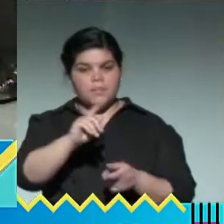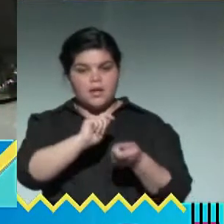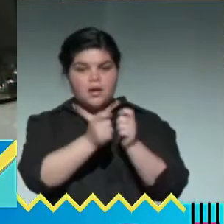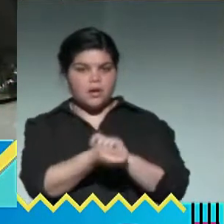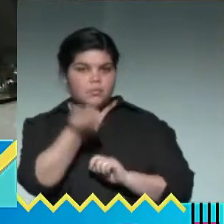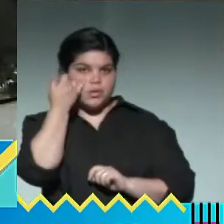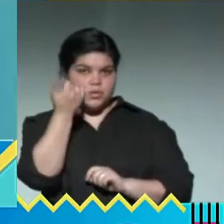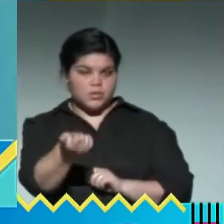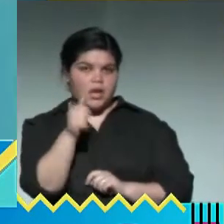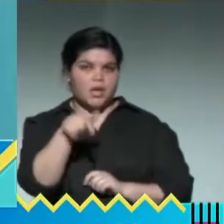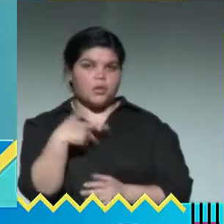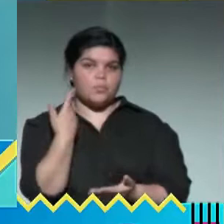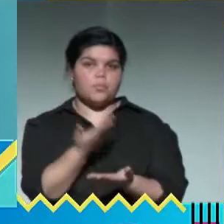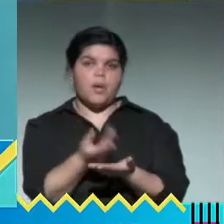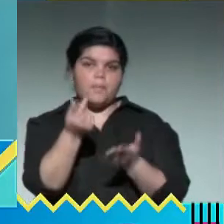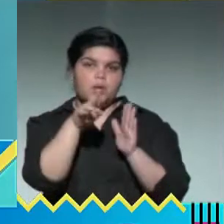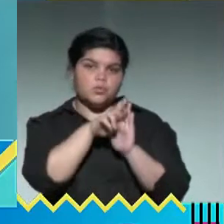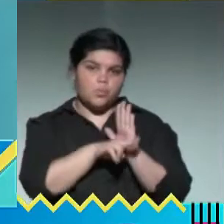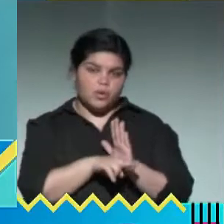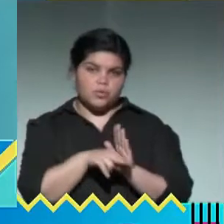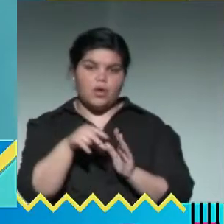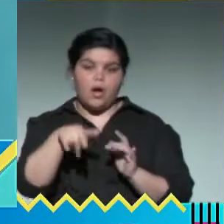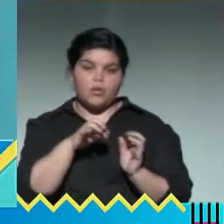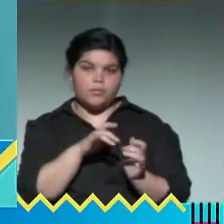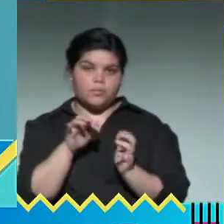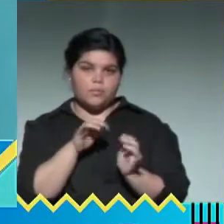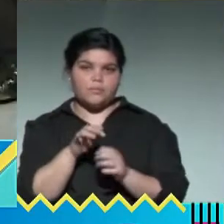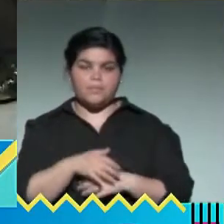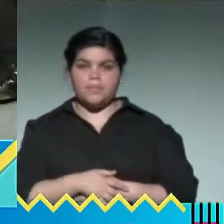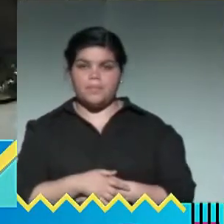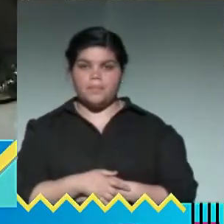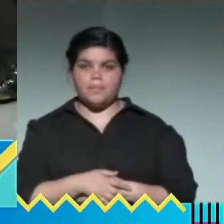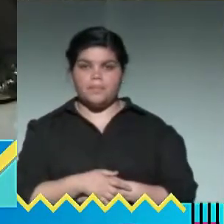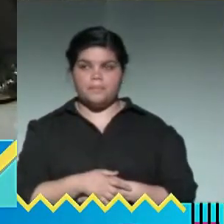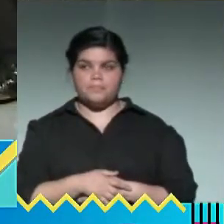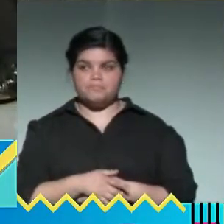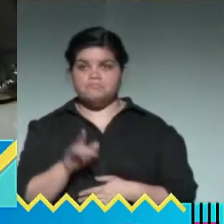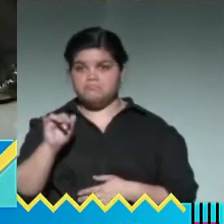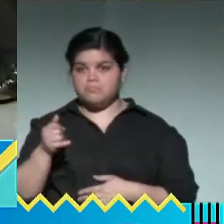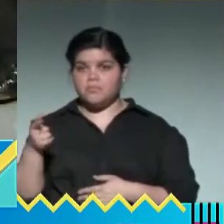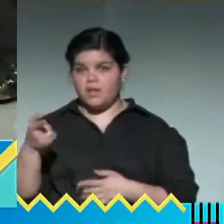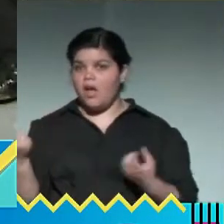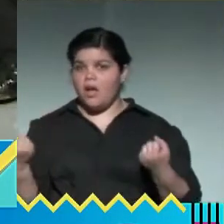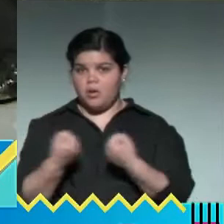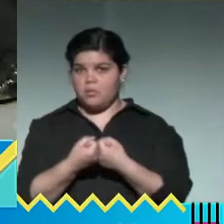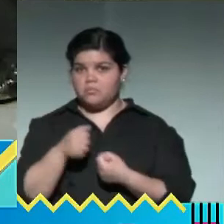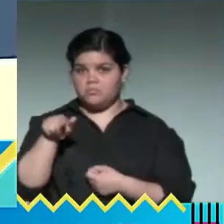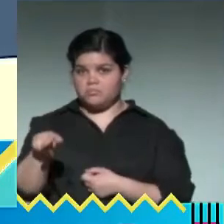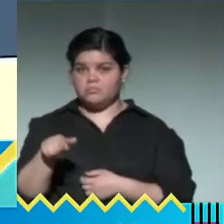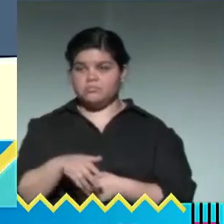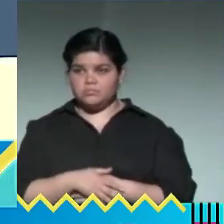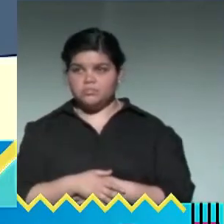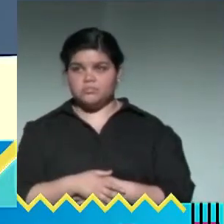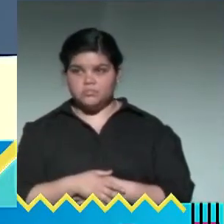haría al presupuesto que se está debatiendo en este momento. Nico. Yo coincido con la propuesta de ella. Bien. En